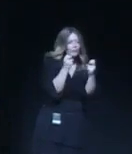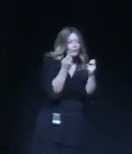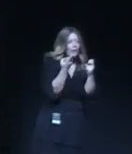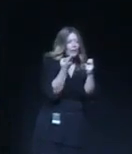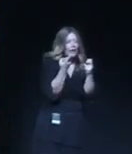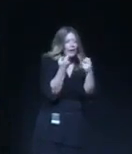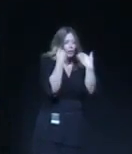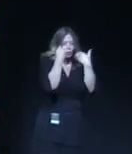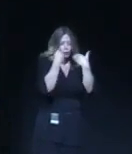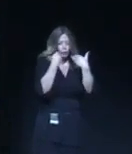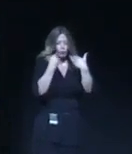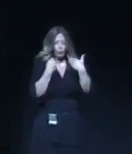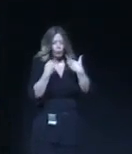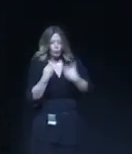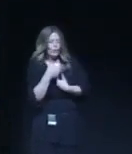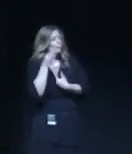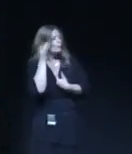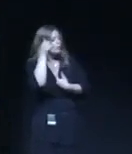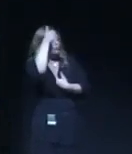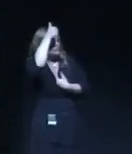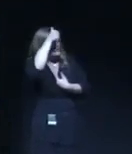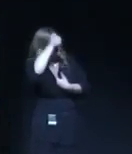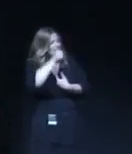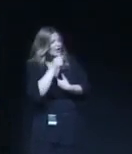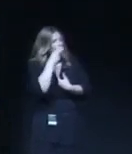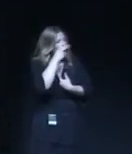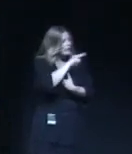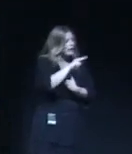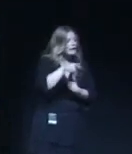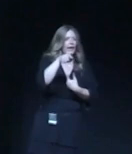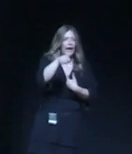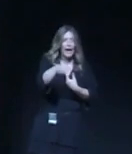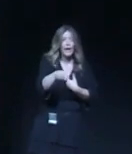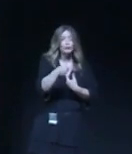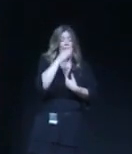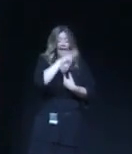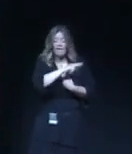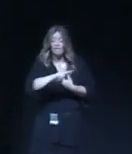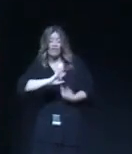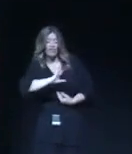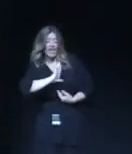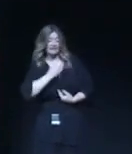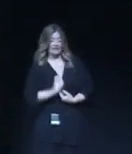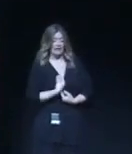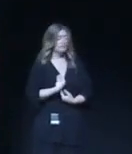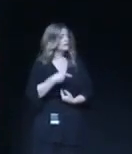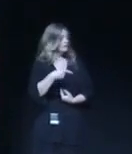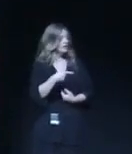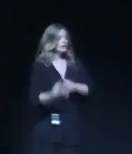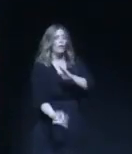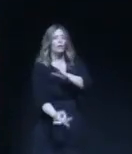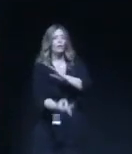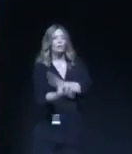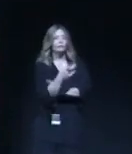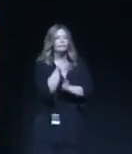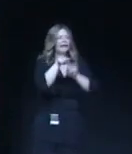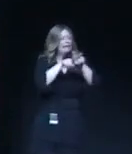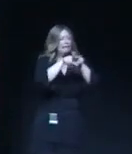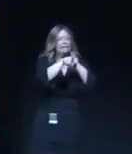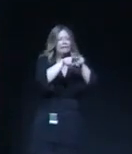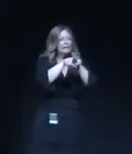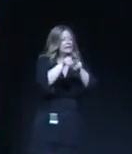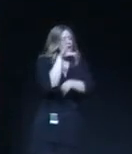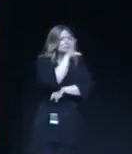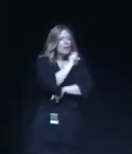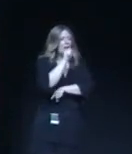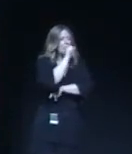chico, ¿no? Es su historia, es una historia sobre la infancia trans que está cosechando, bueno, pues, unas críticas maravillosas y un